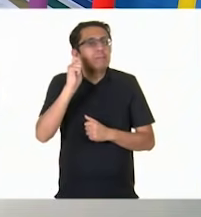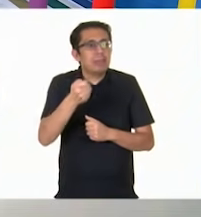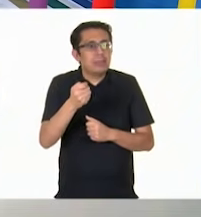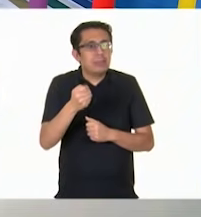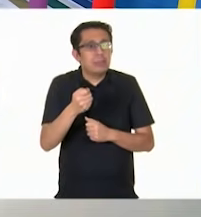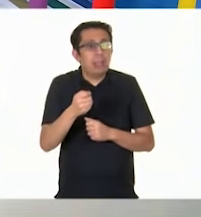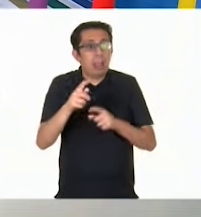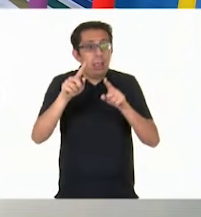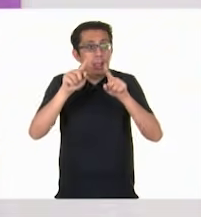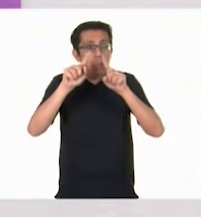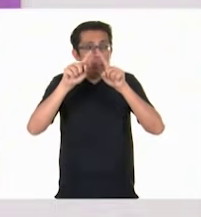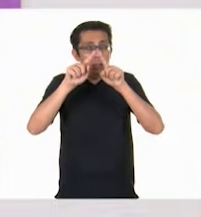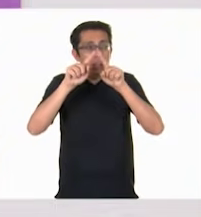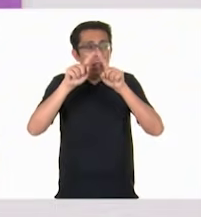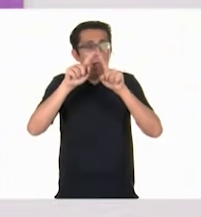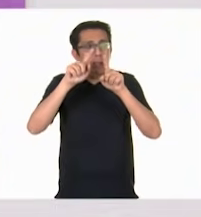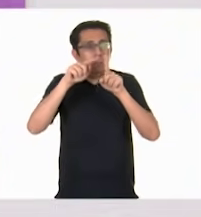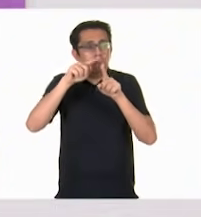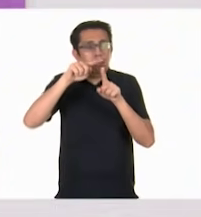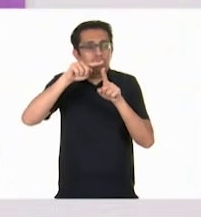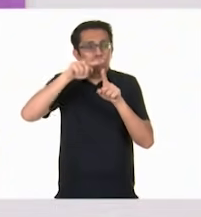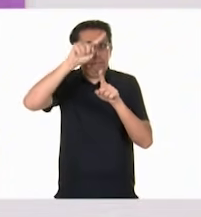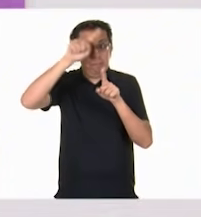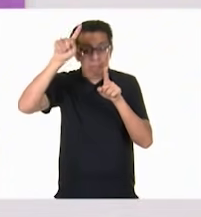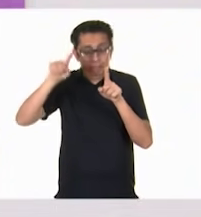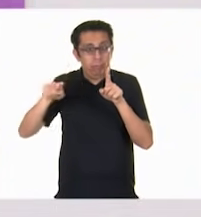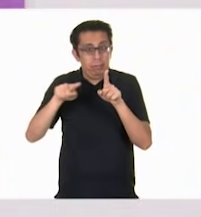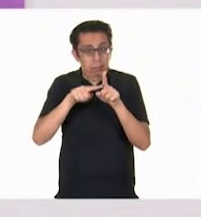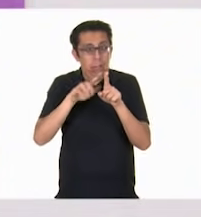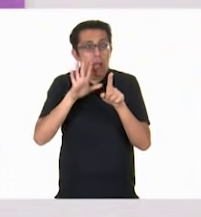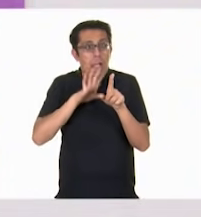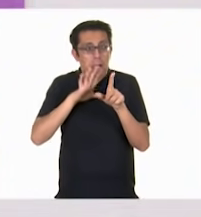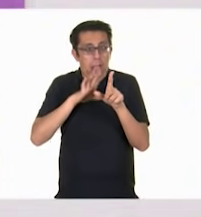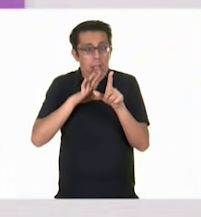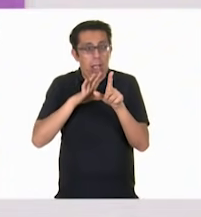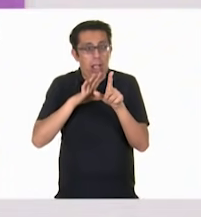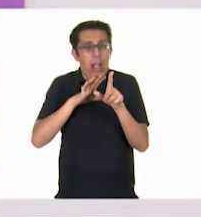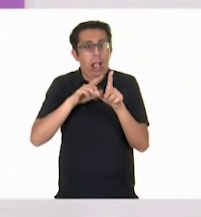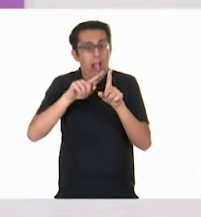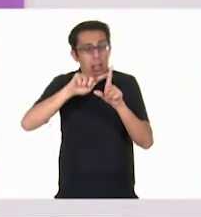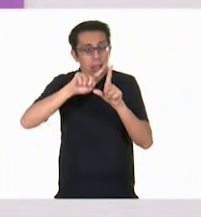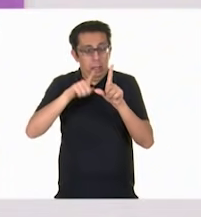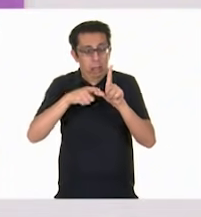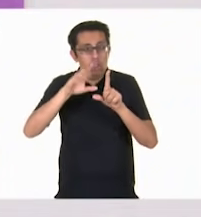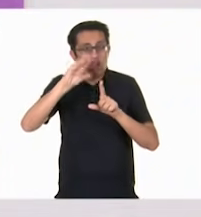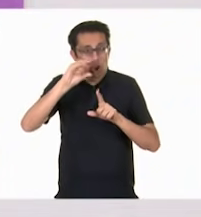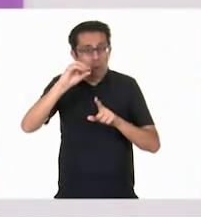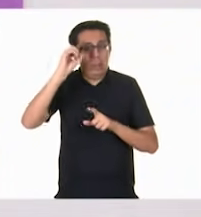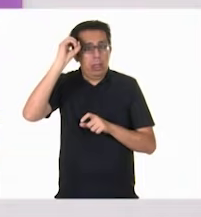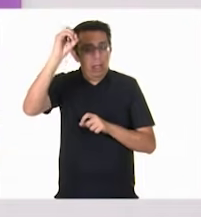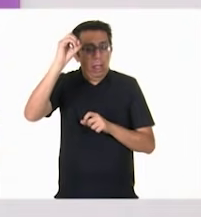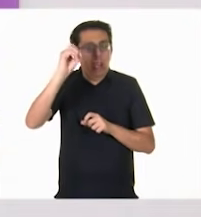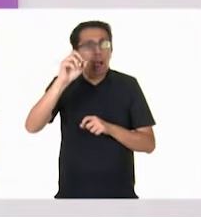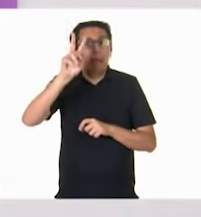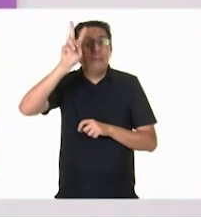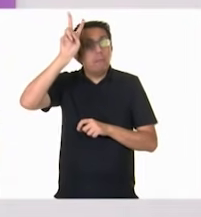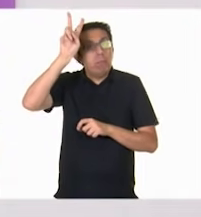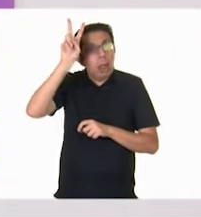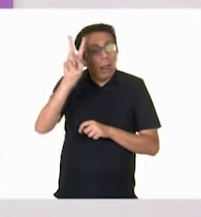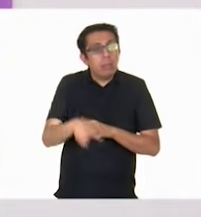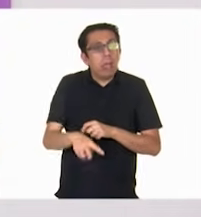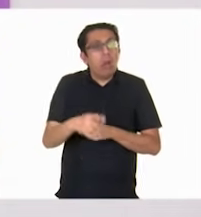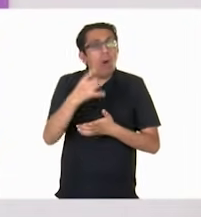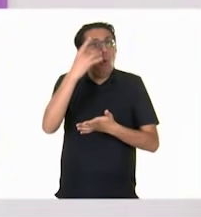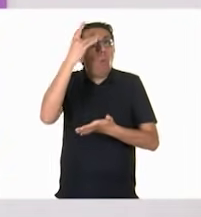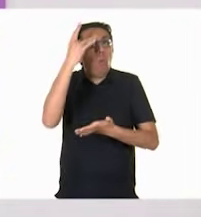un trapecio rectángulo. ¡Oh! Tiene sus ángulos de 90 grados. ¡Es verdad! Es la